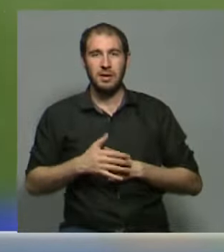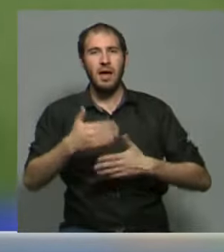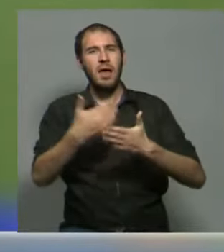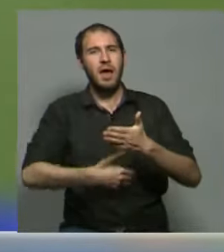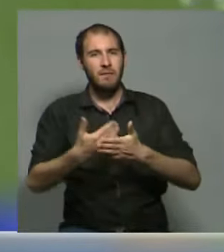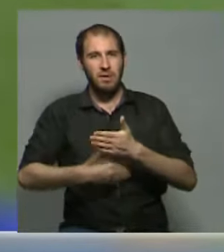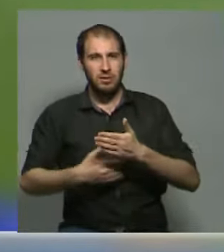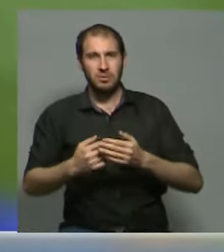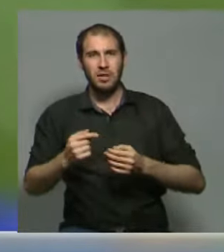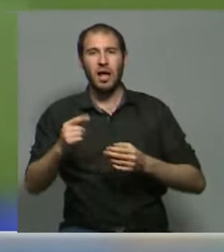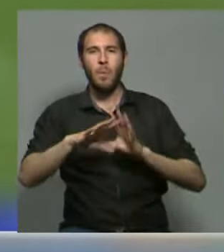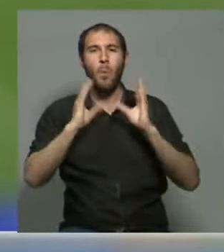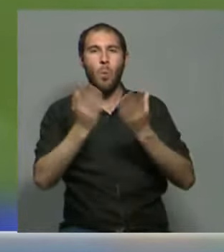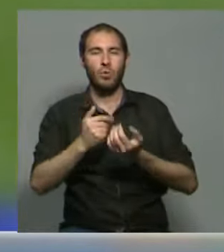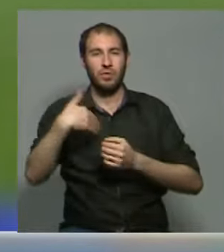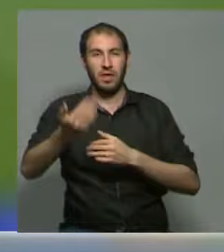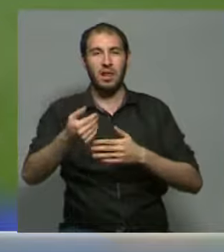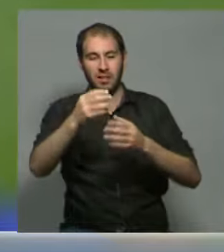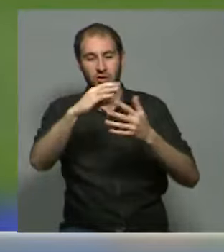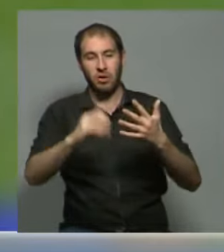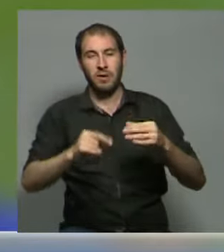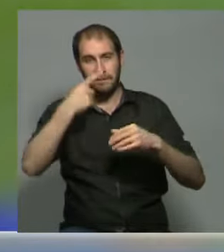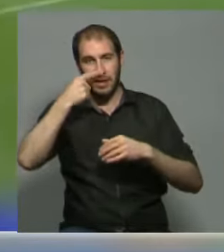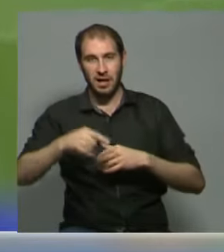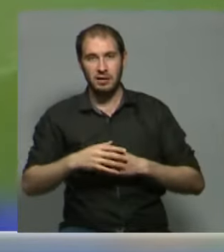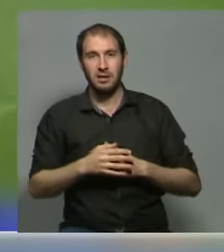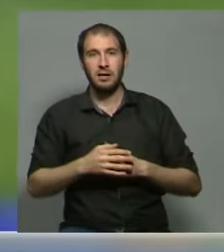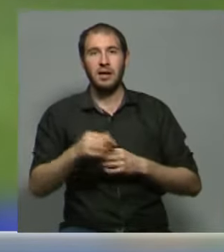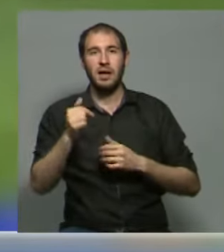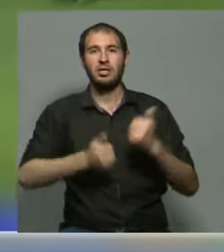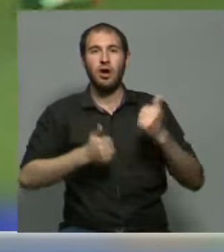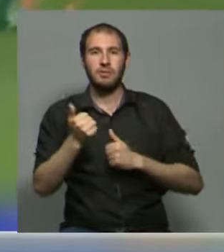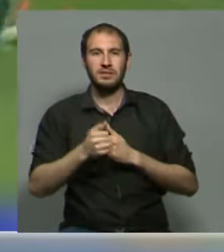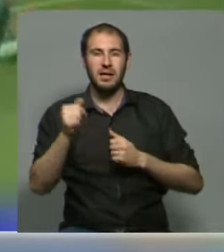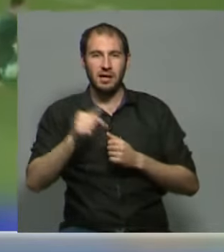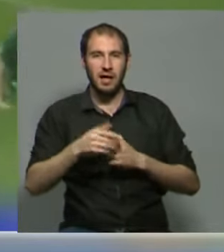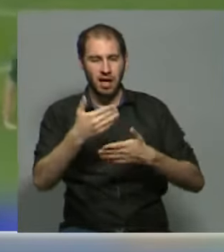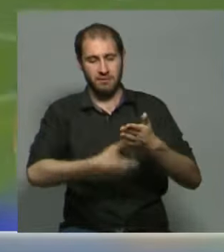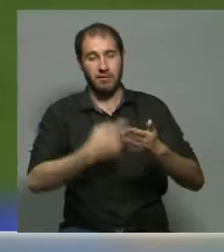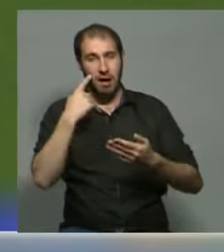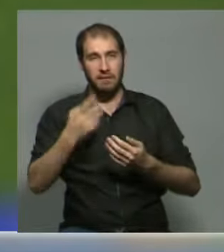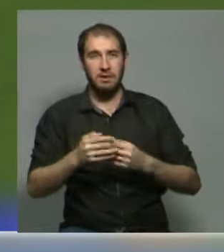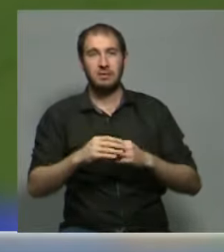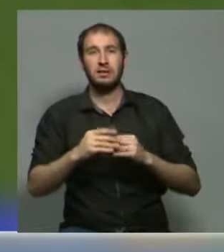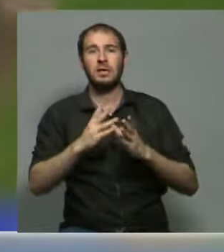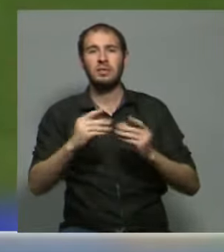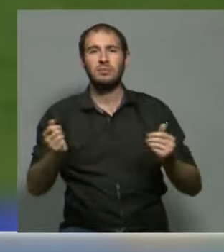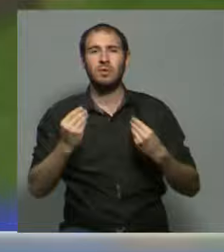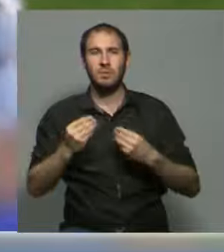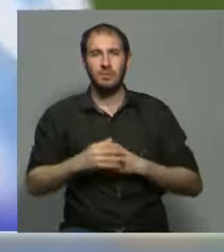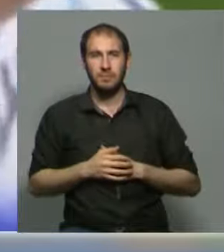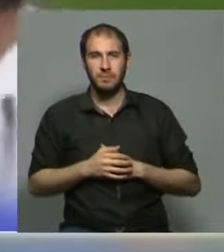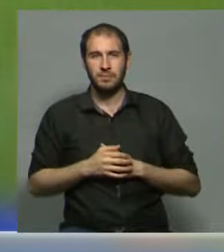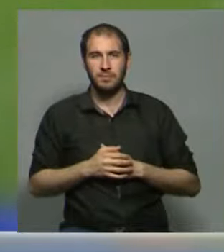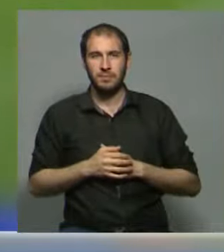serán constantes de cara al Mundial, a la lista definitiva. Todas estas giras nos dan la posibilidad de evaluar y de sacar conclusiones.